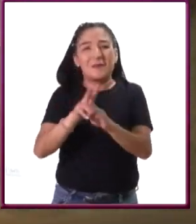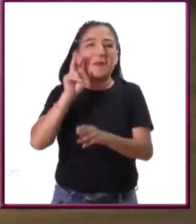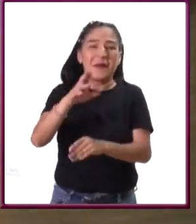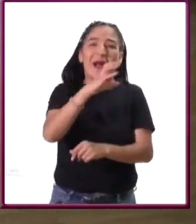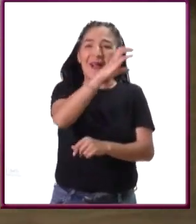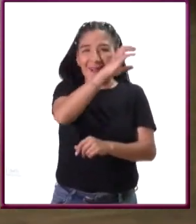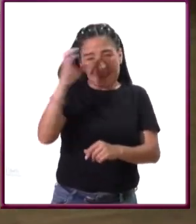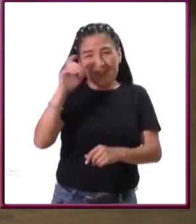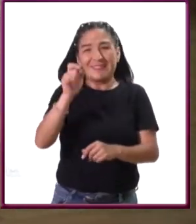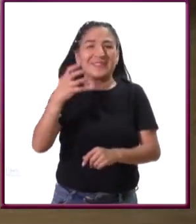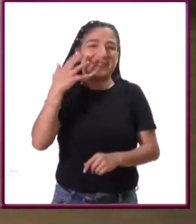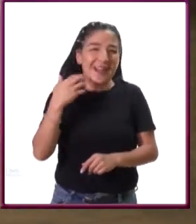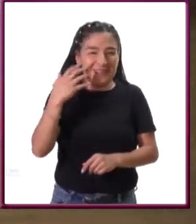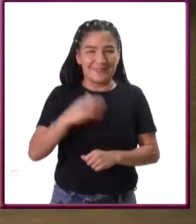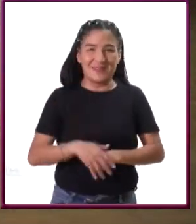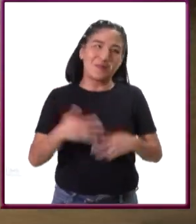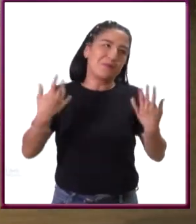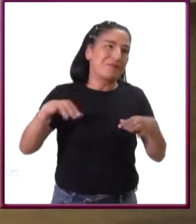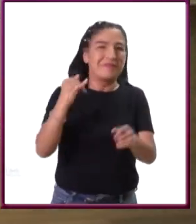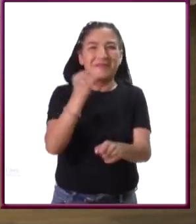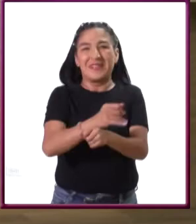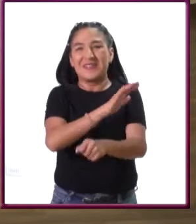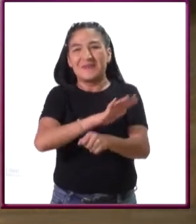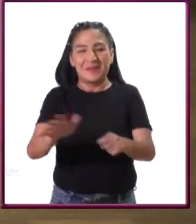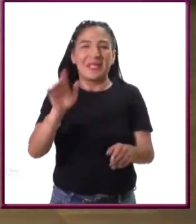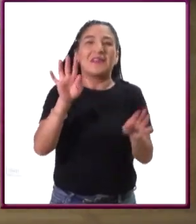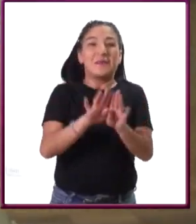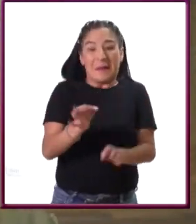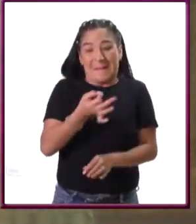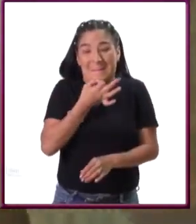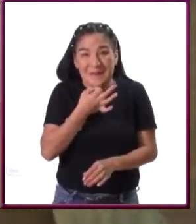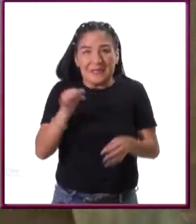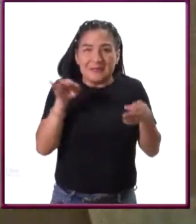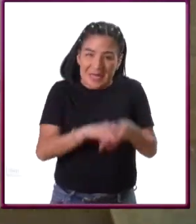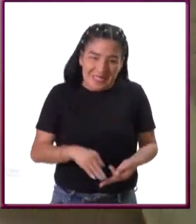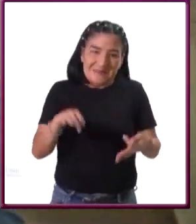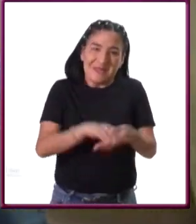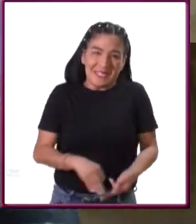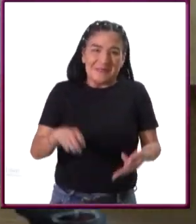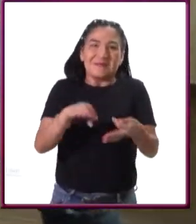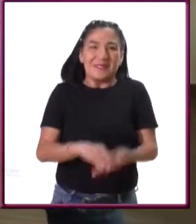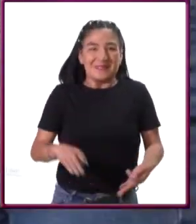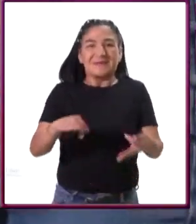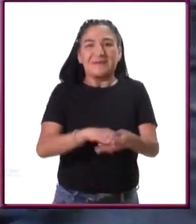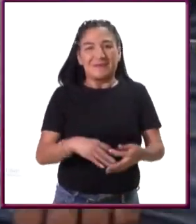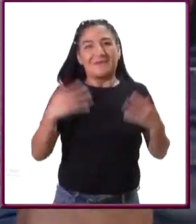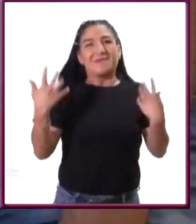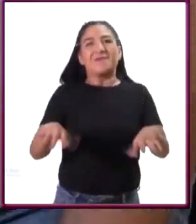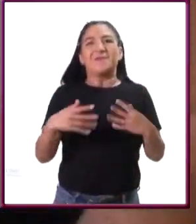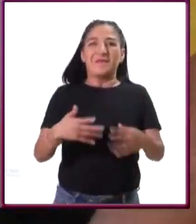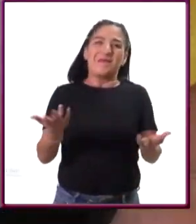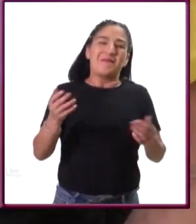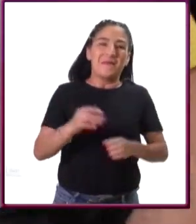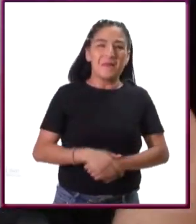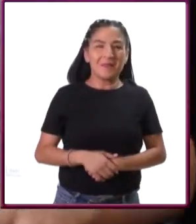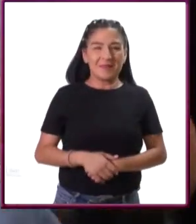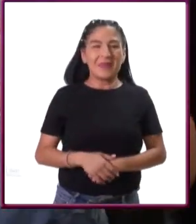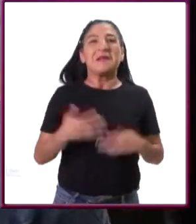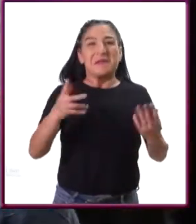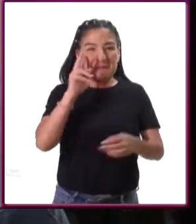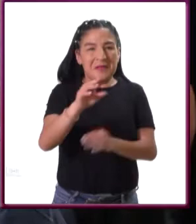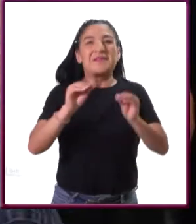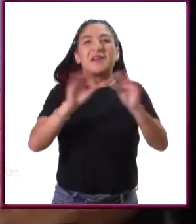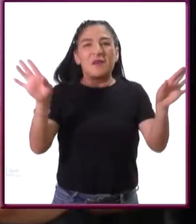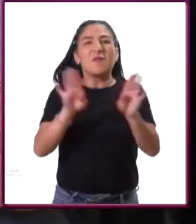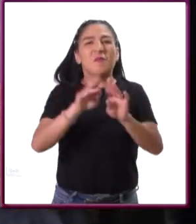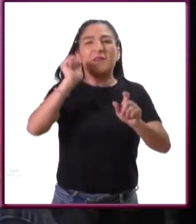Sería imposible, ¿eh? Cada minuto hay más y más y más y no es queja. Está muy claro cómo la fotografía y